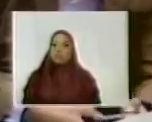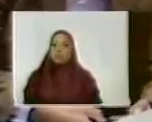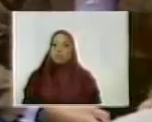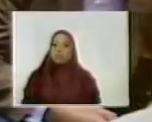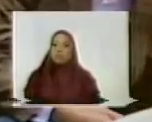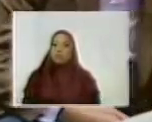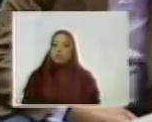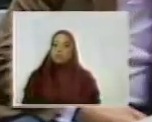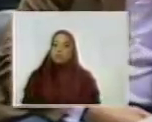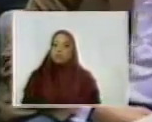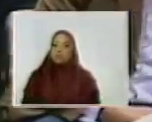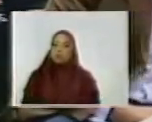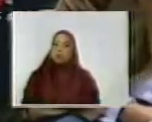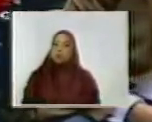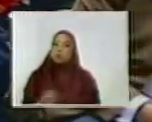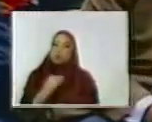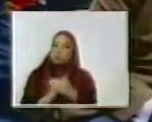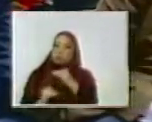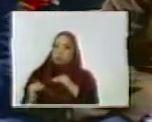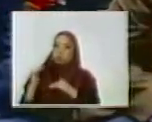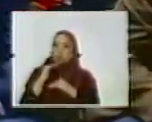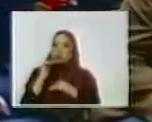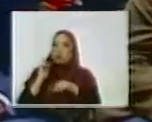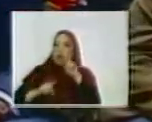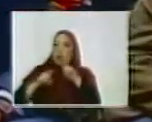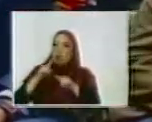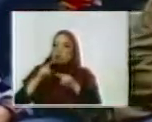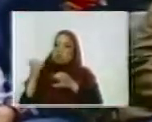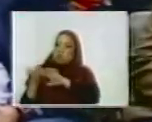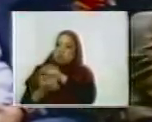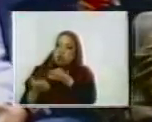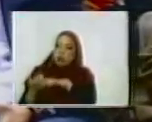una vez superada algunos escollos